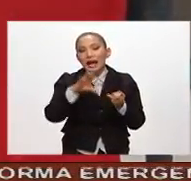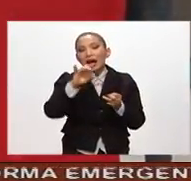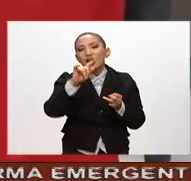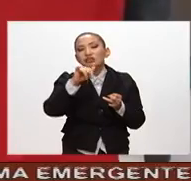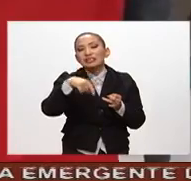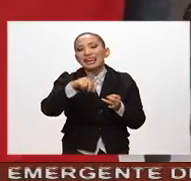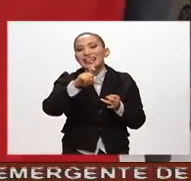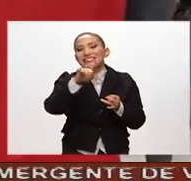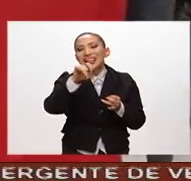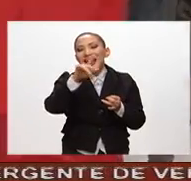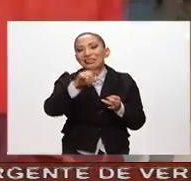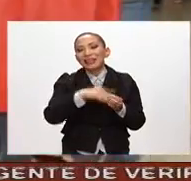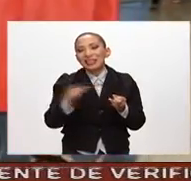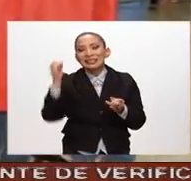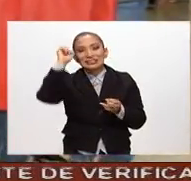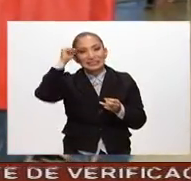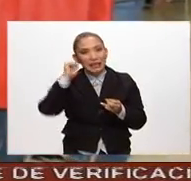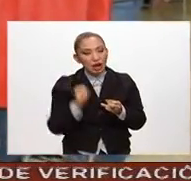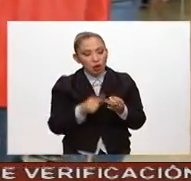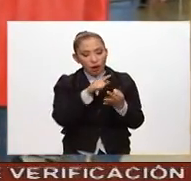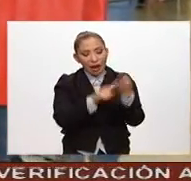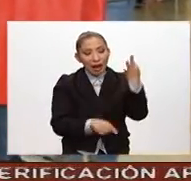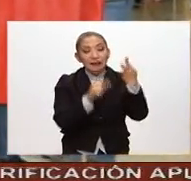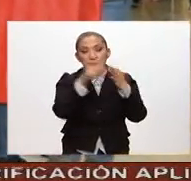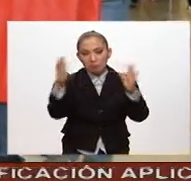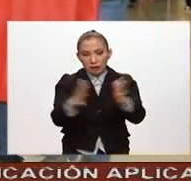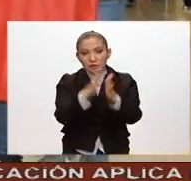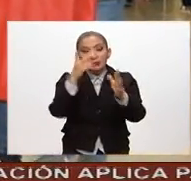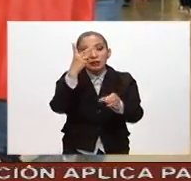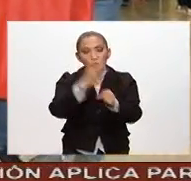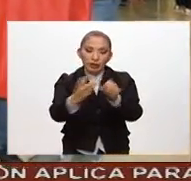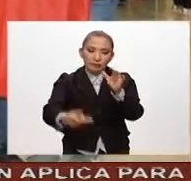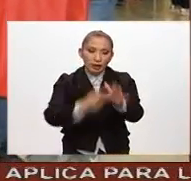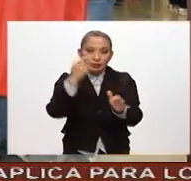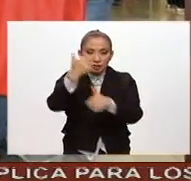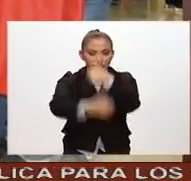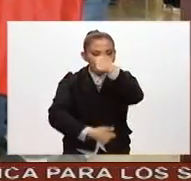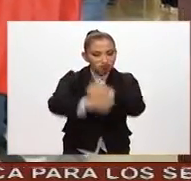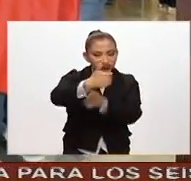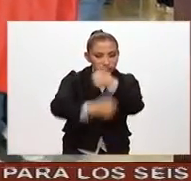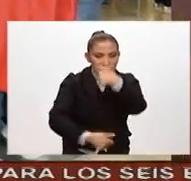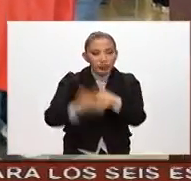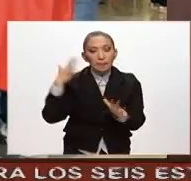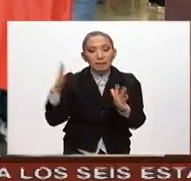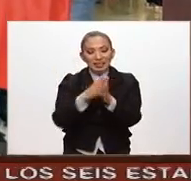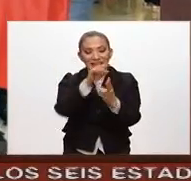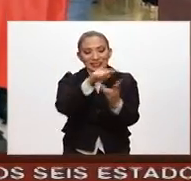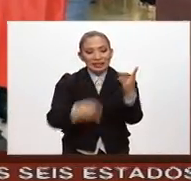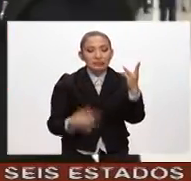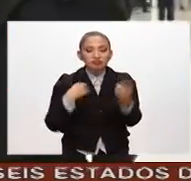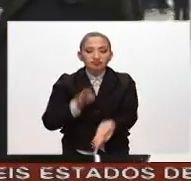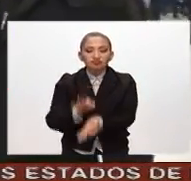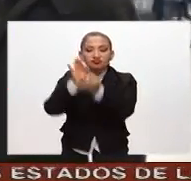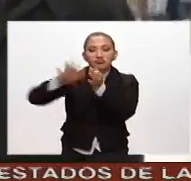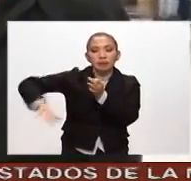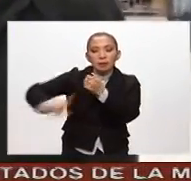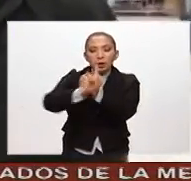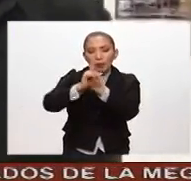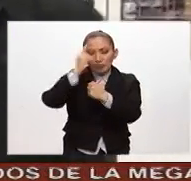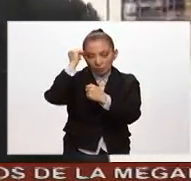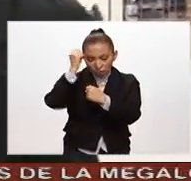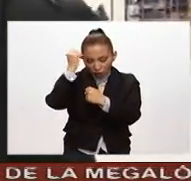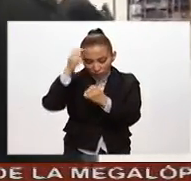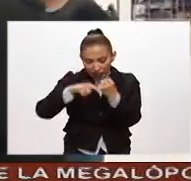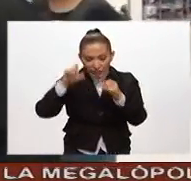Carlos Quesada Espinosa, de Sinaloa, quien participó por segunda ocasión en esta justa. Los participantes se enfrentaron a problemas